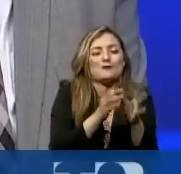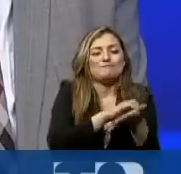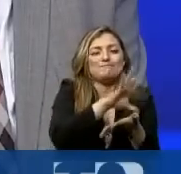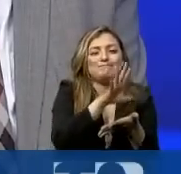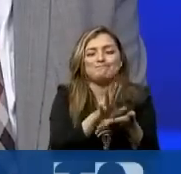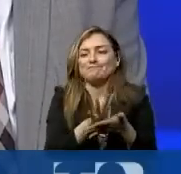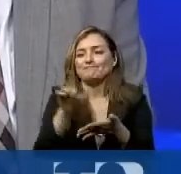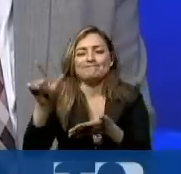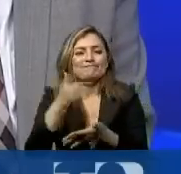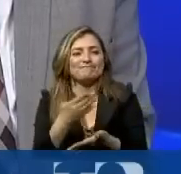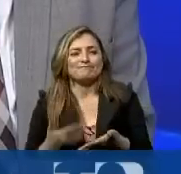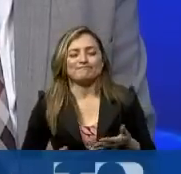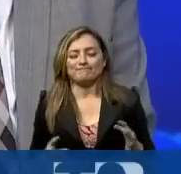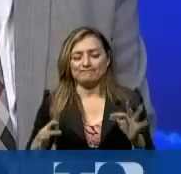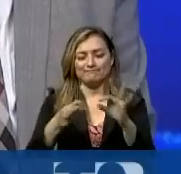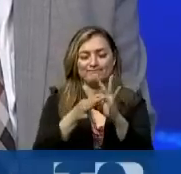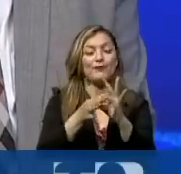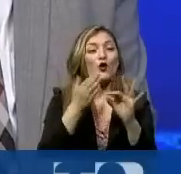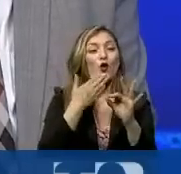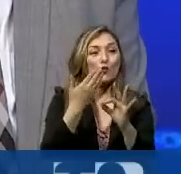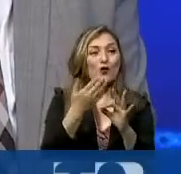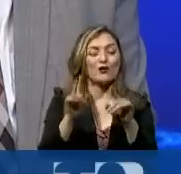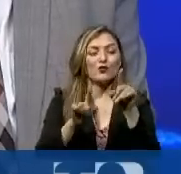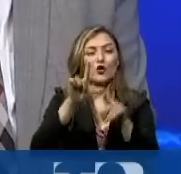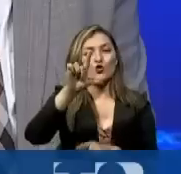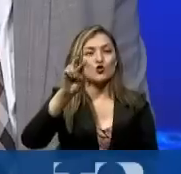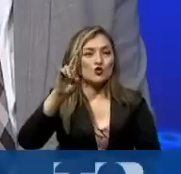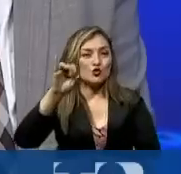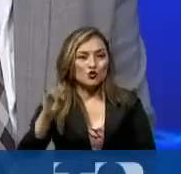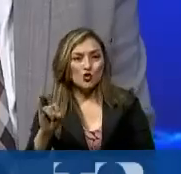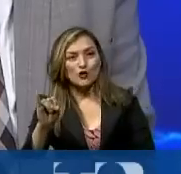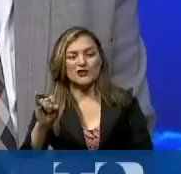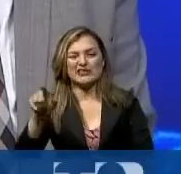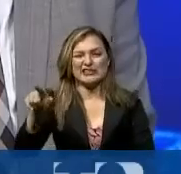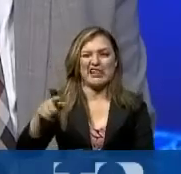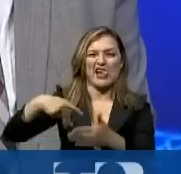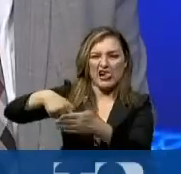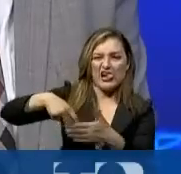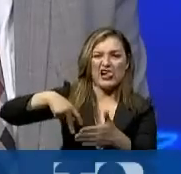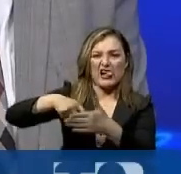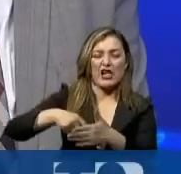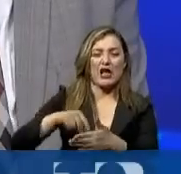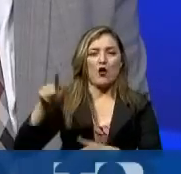Para unos antes era Guadalupe Llora y la piedra en el zapato, y quizás para ellos ahora lo puede llegar a ser usted.